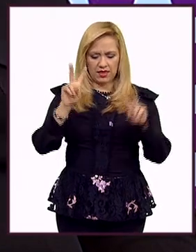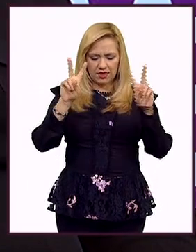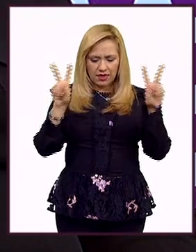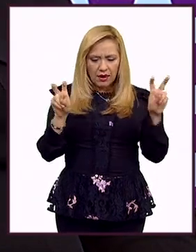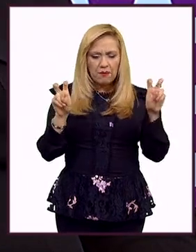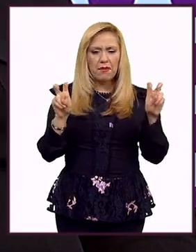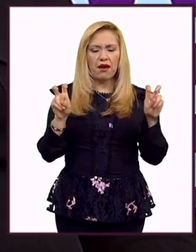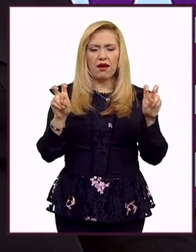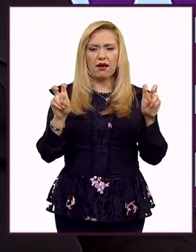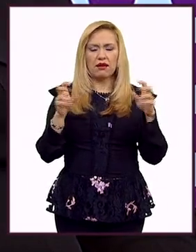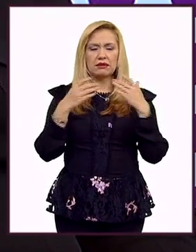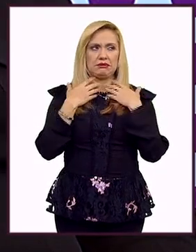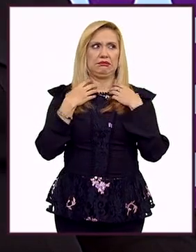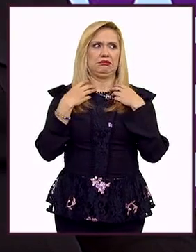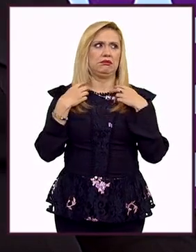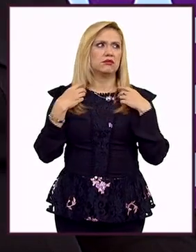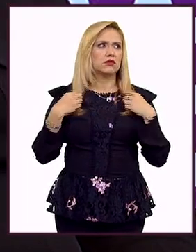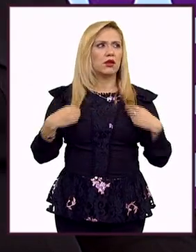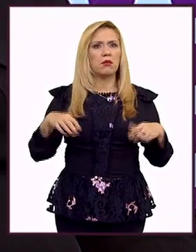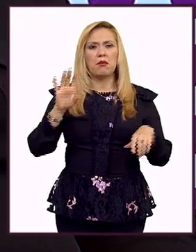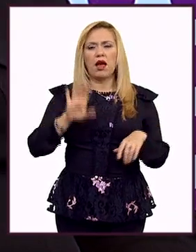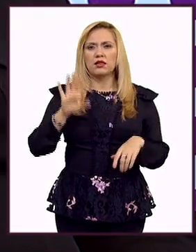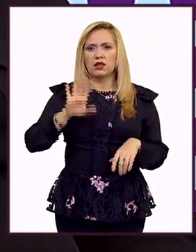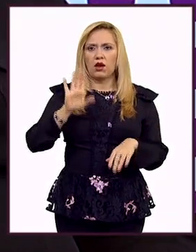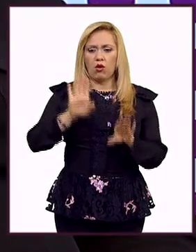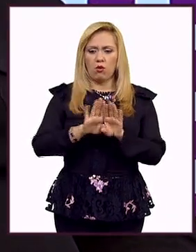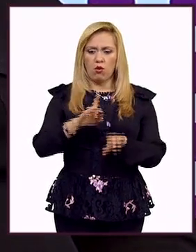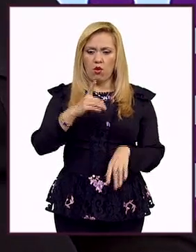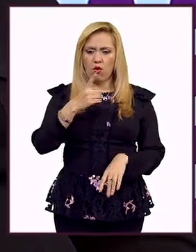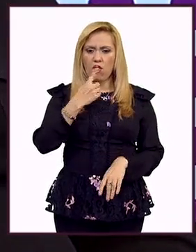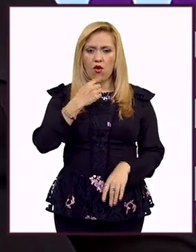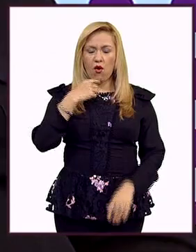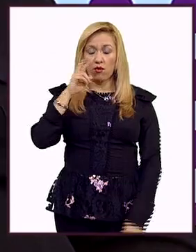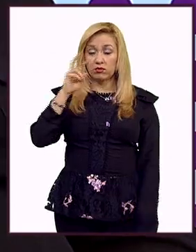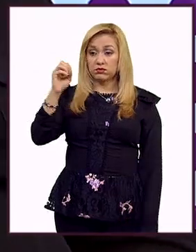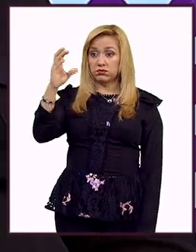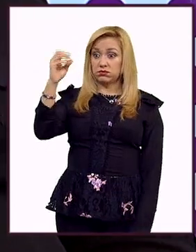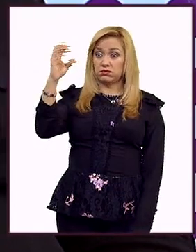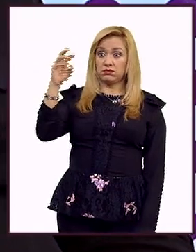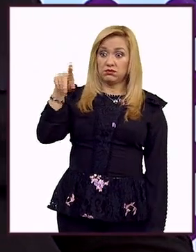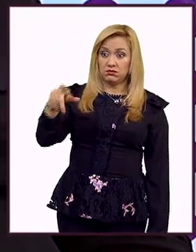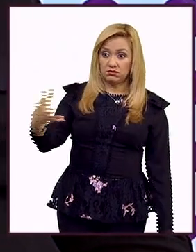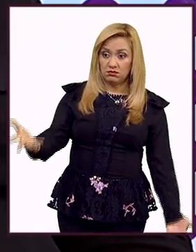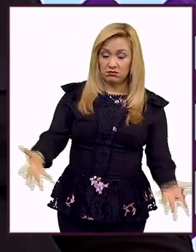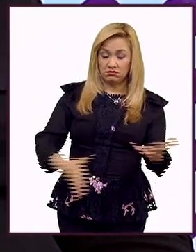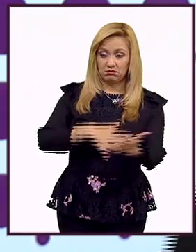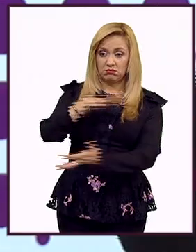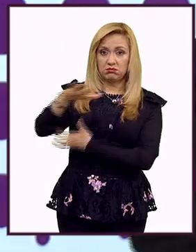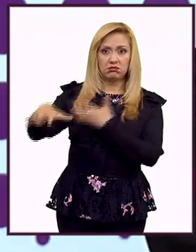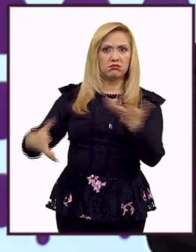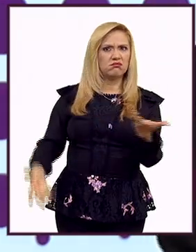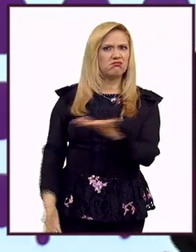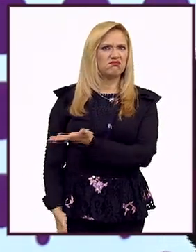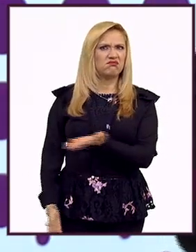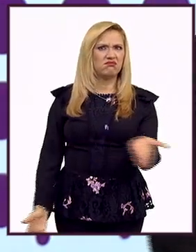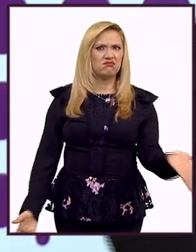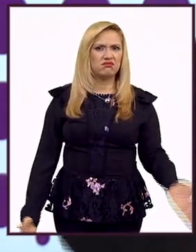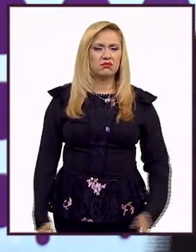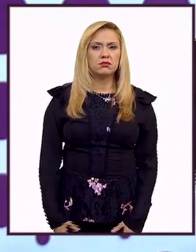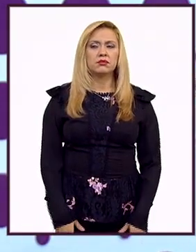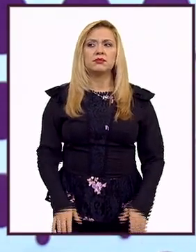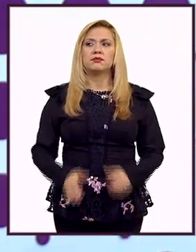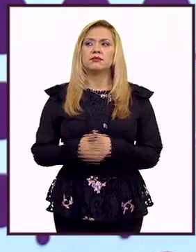tema, un foco rojo, digamos, en cuestión de género en este tema, ¿o cómo lo ves? Bueno, las